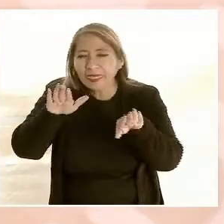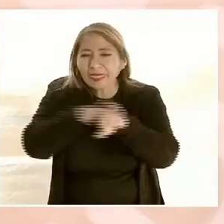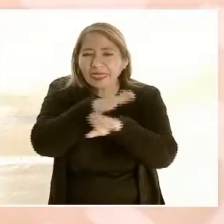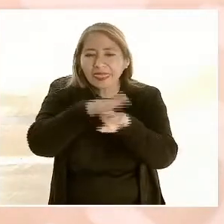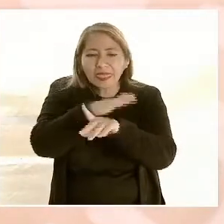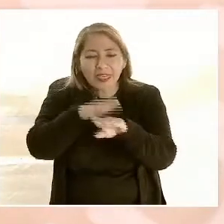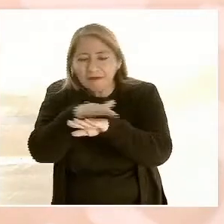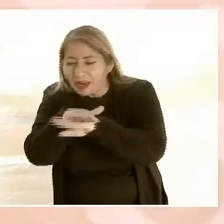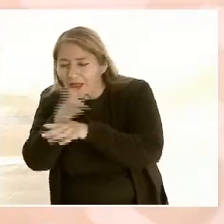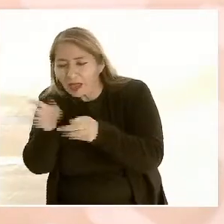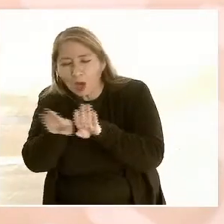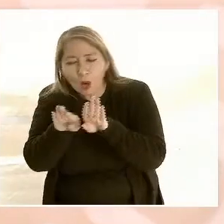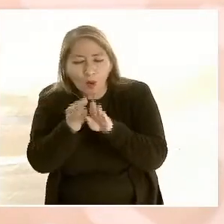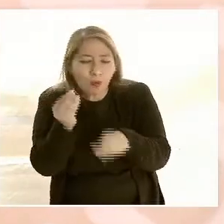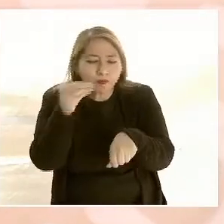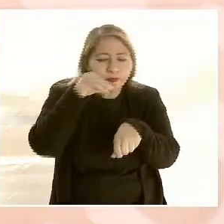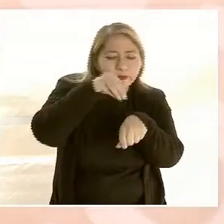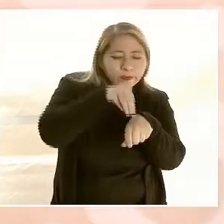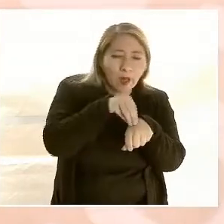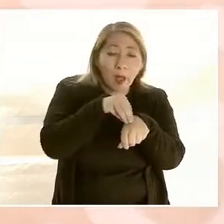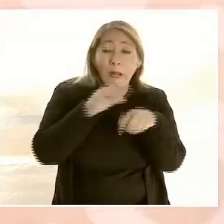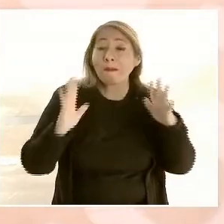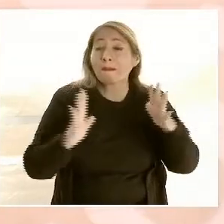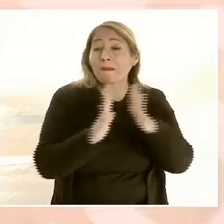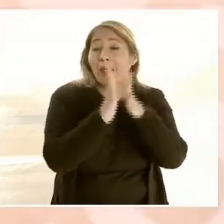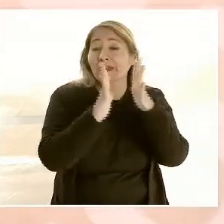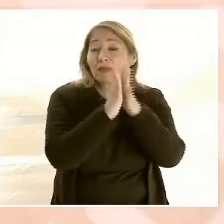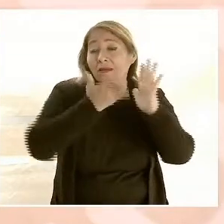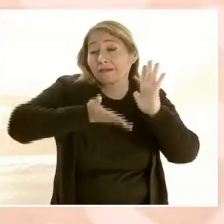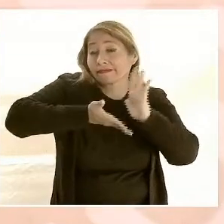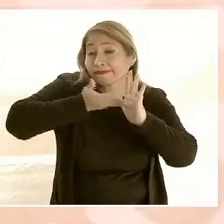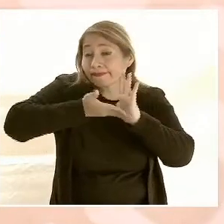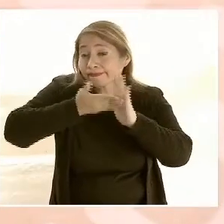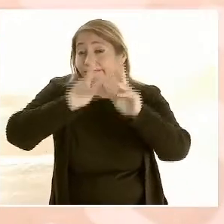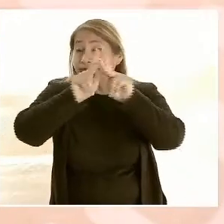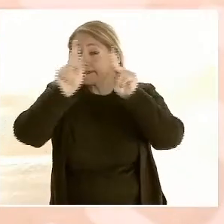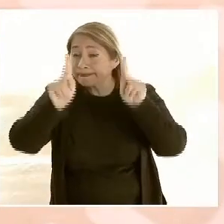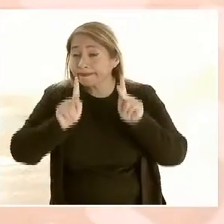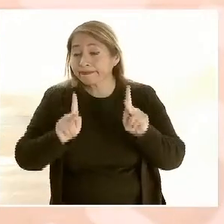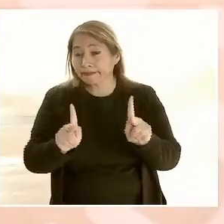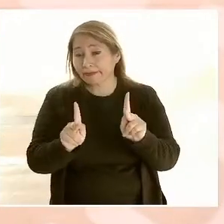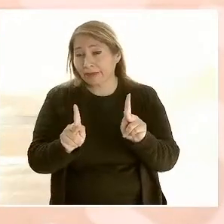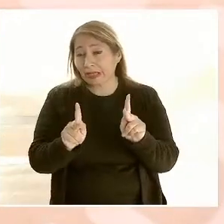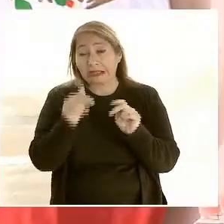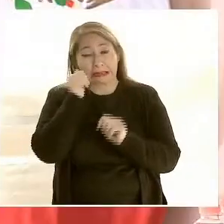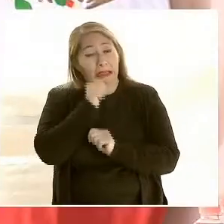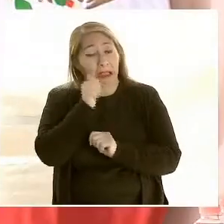constitucionales tradicionales la de participar en la construcción de la paz,